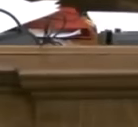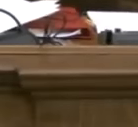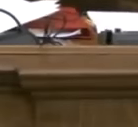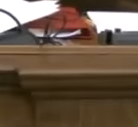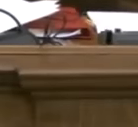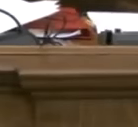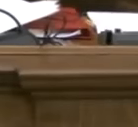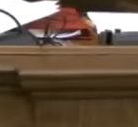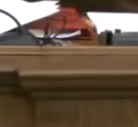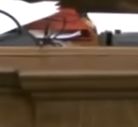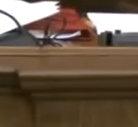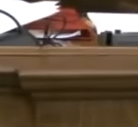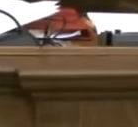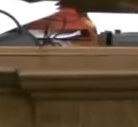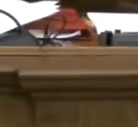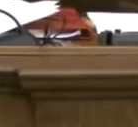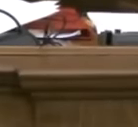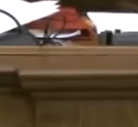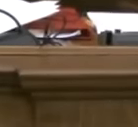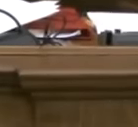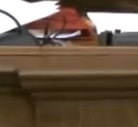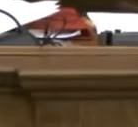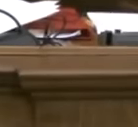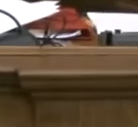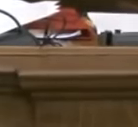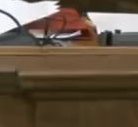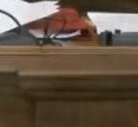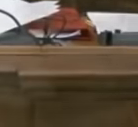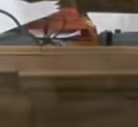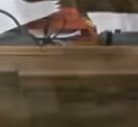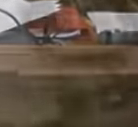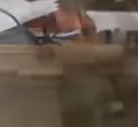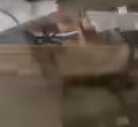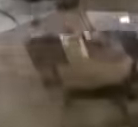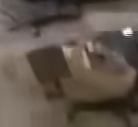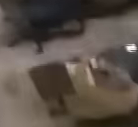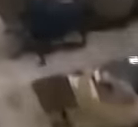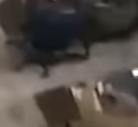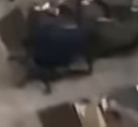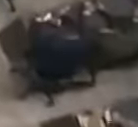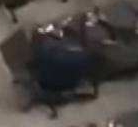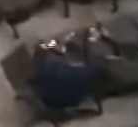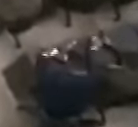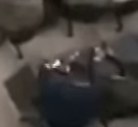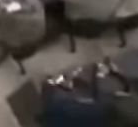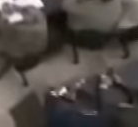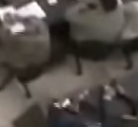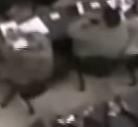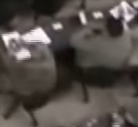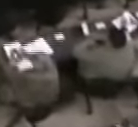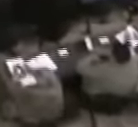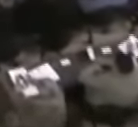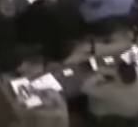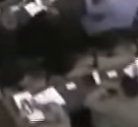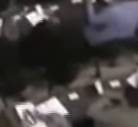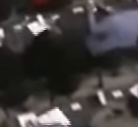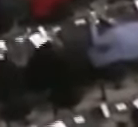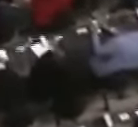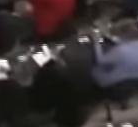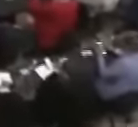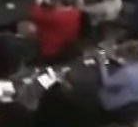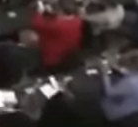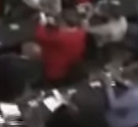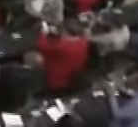previo cumplimiento de los extremos previstos en esta ley. De manera expresa, se favorecerán formas de